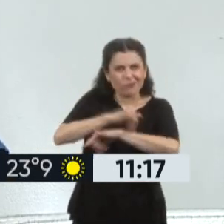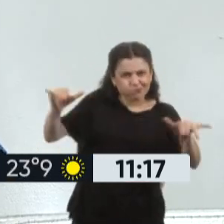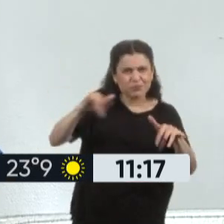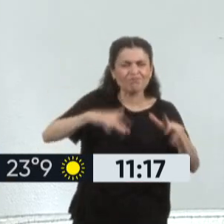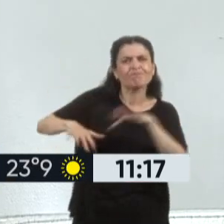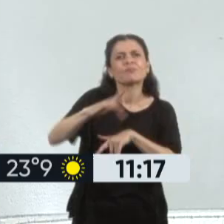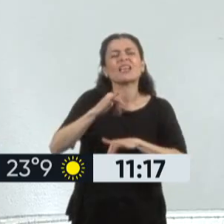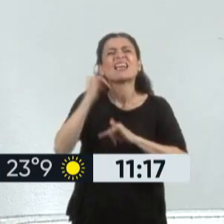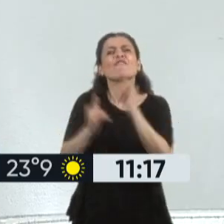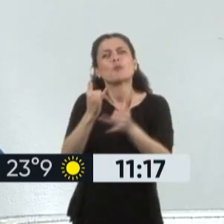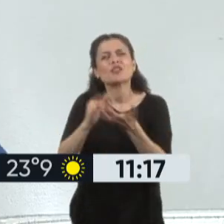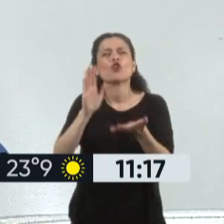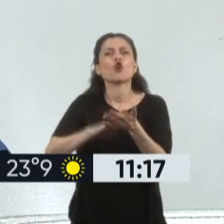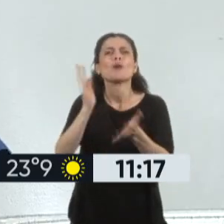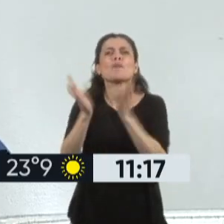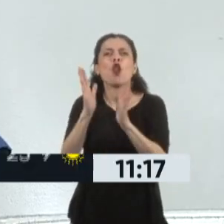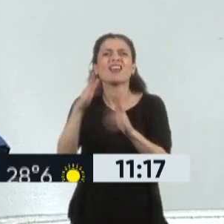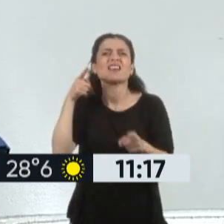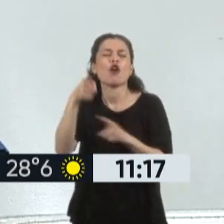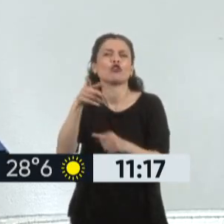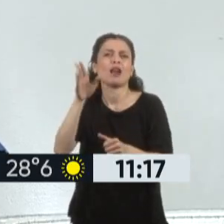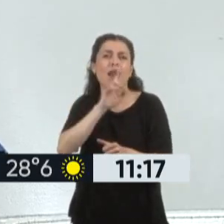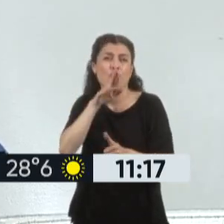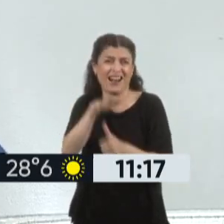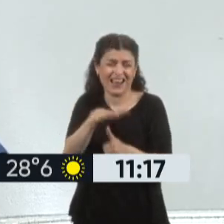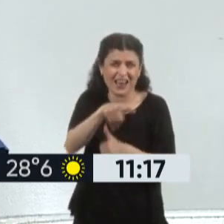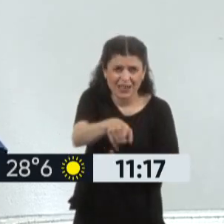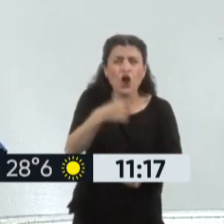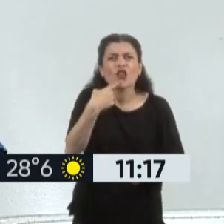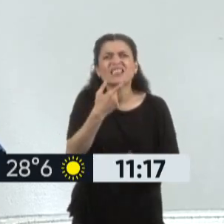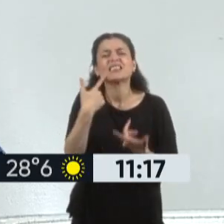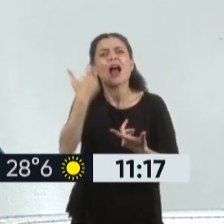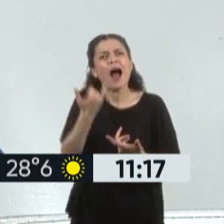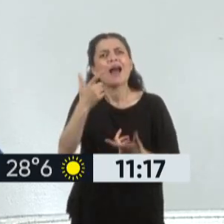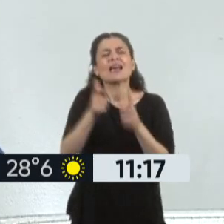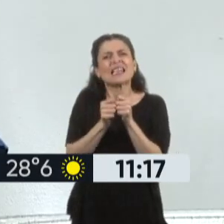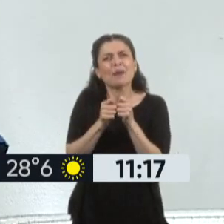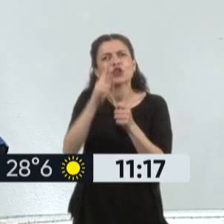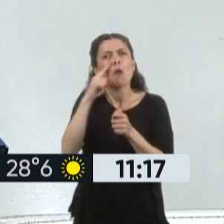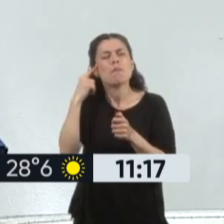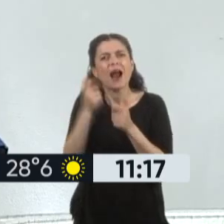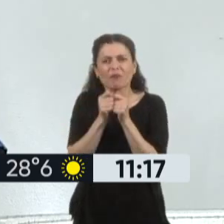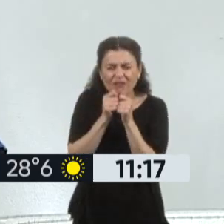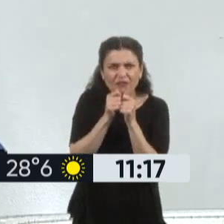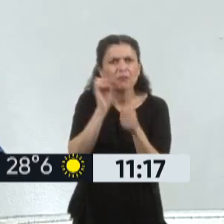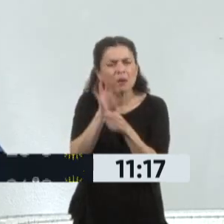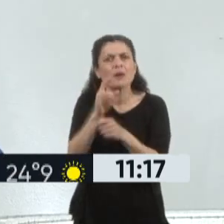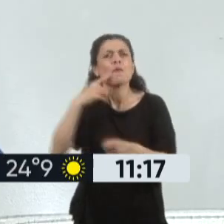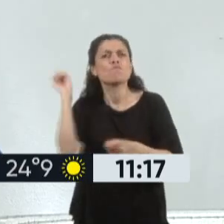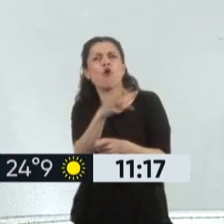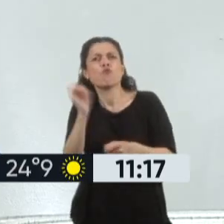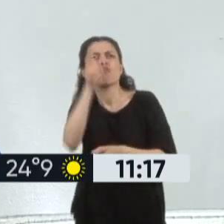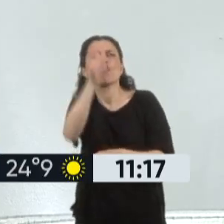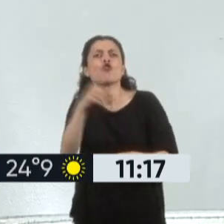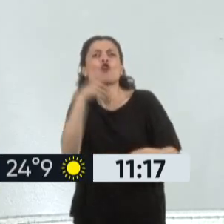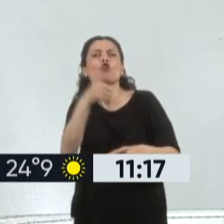marco de la causa por violencia de género. Más allá de los insultos que utiliza el presidente hacia la primera dama, también hay críticas a la industria